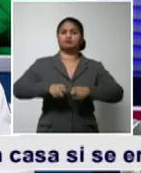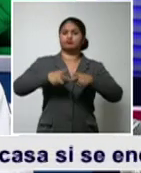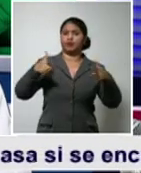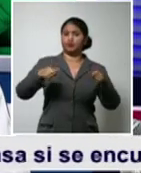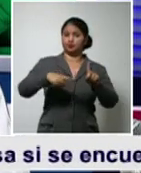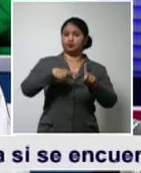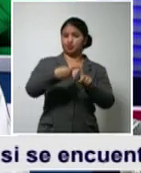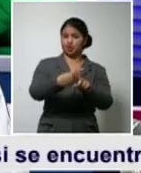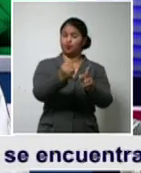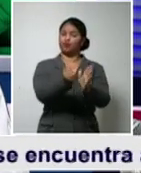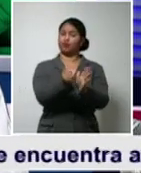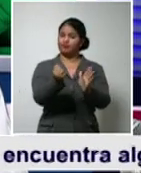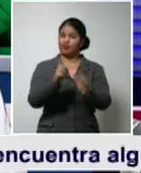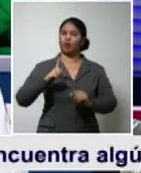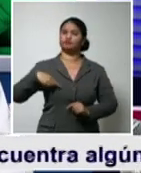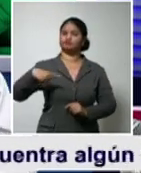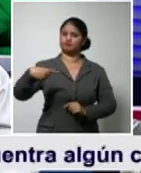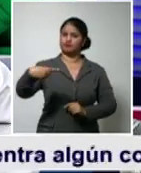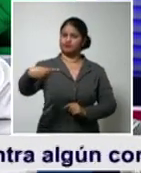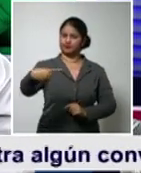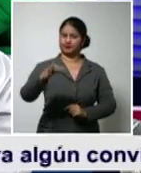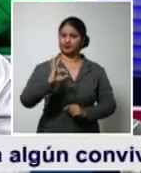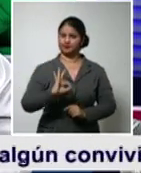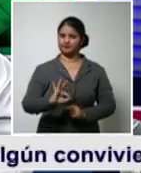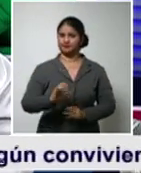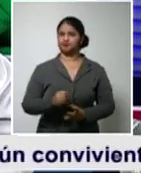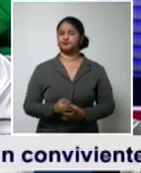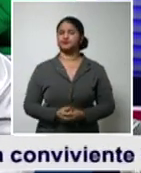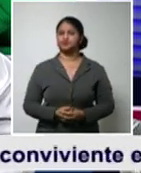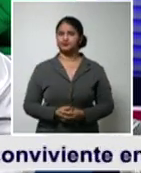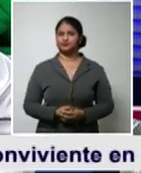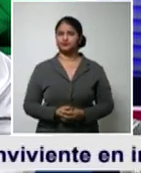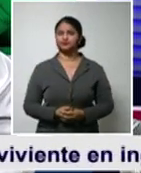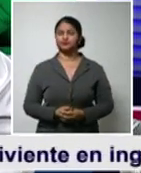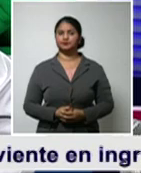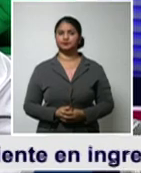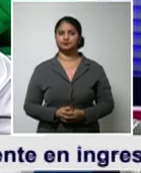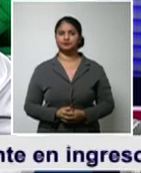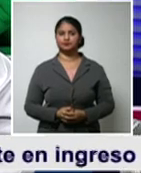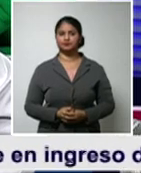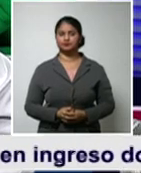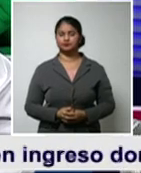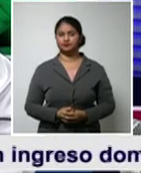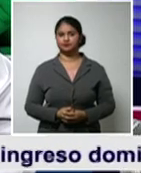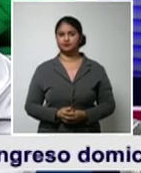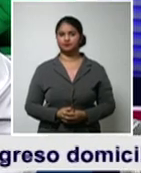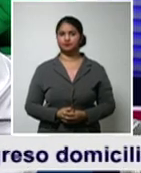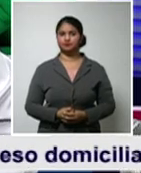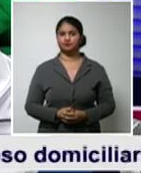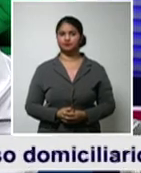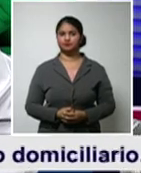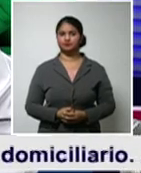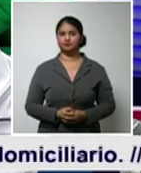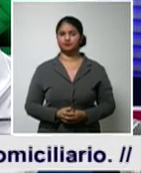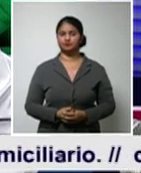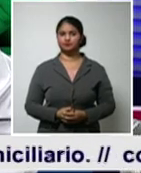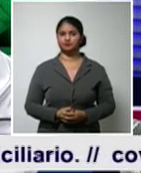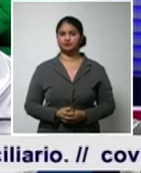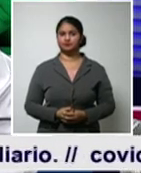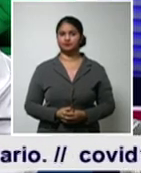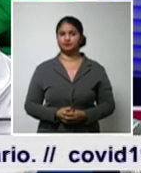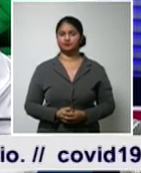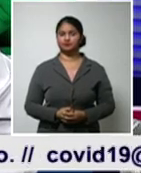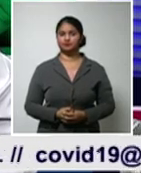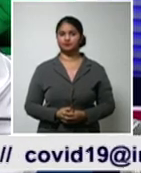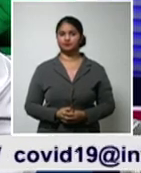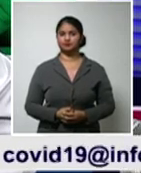ha venido diagnosticando todos estos días, prácticamente este mes completo. Se han